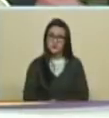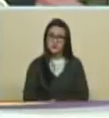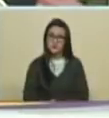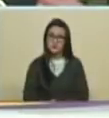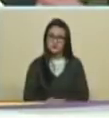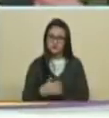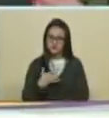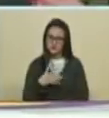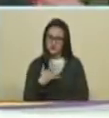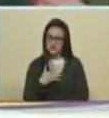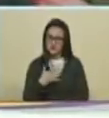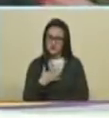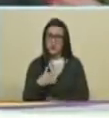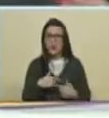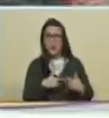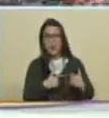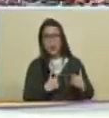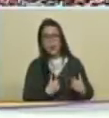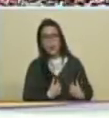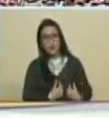siento que mi corazón